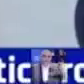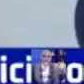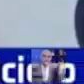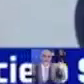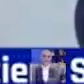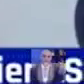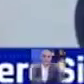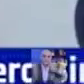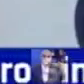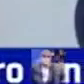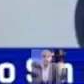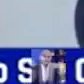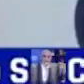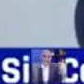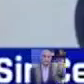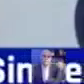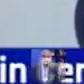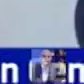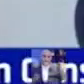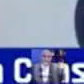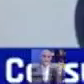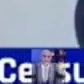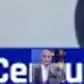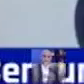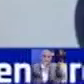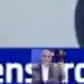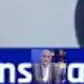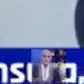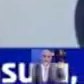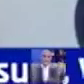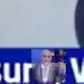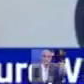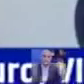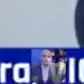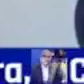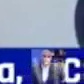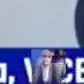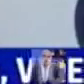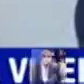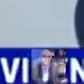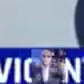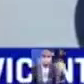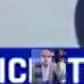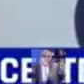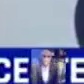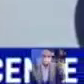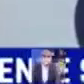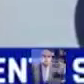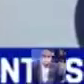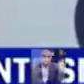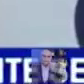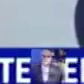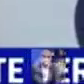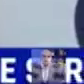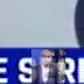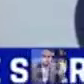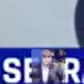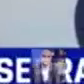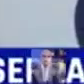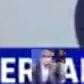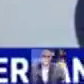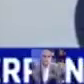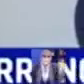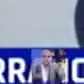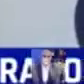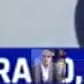y no obstante, pues bueno, ella responde de una manera categórica también a esta